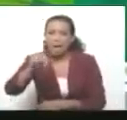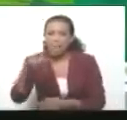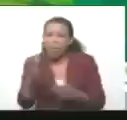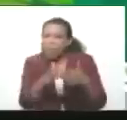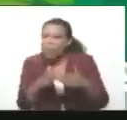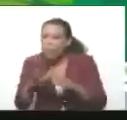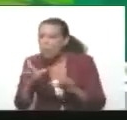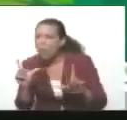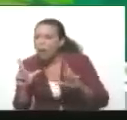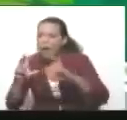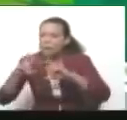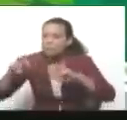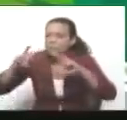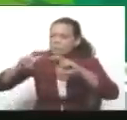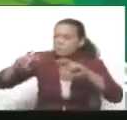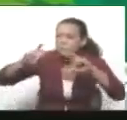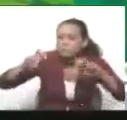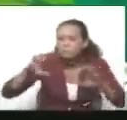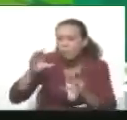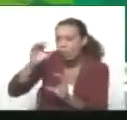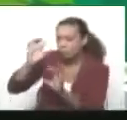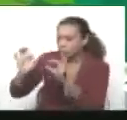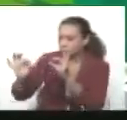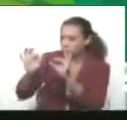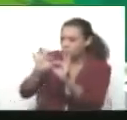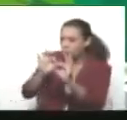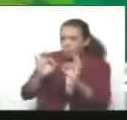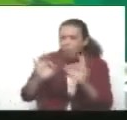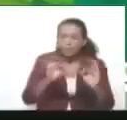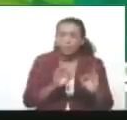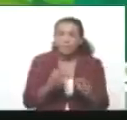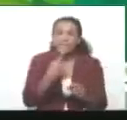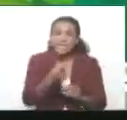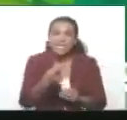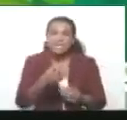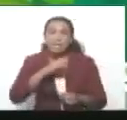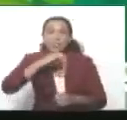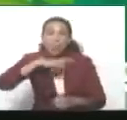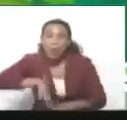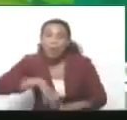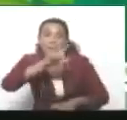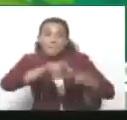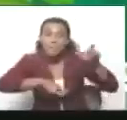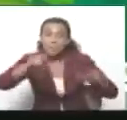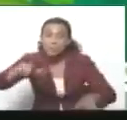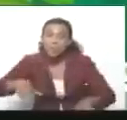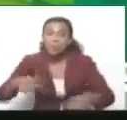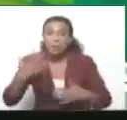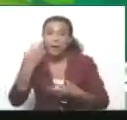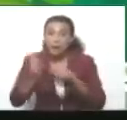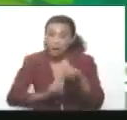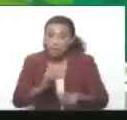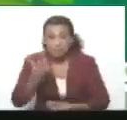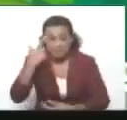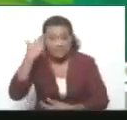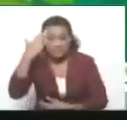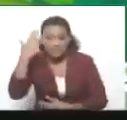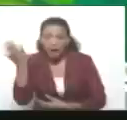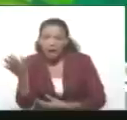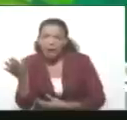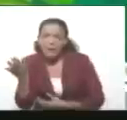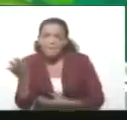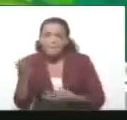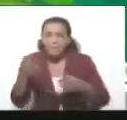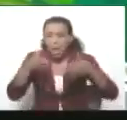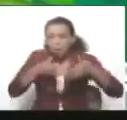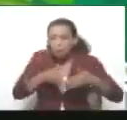estudiar dicen los historiadores conocedores que eso